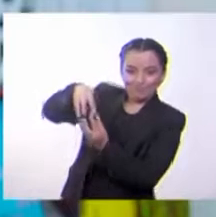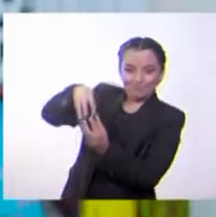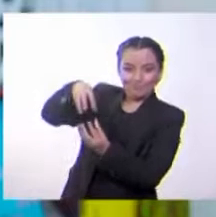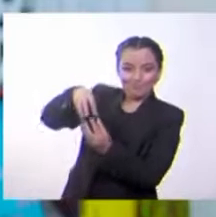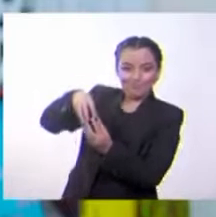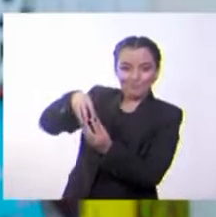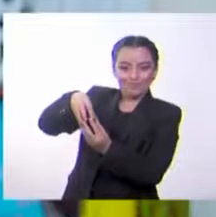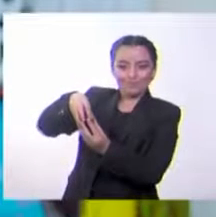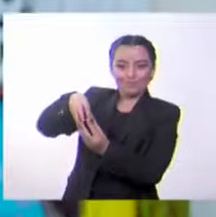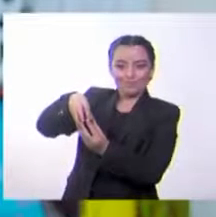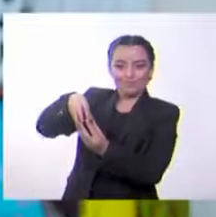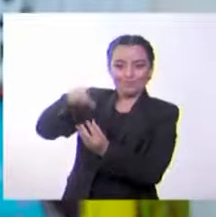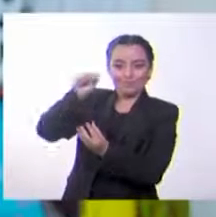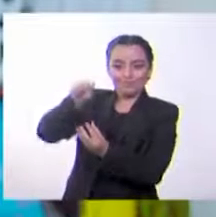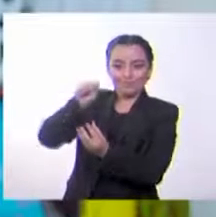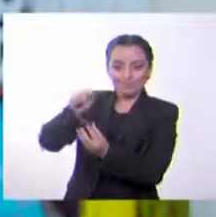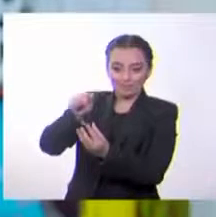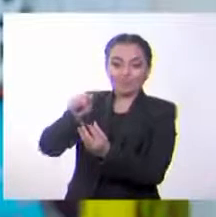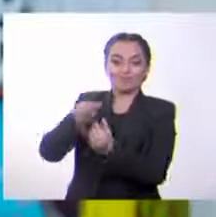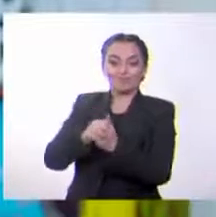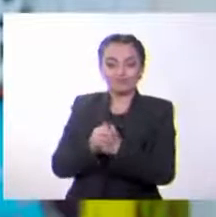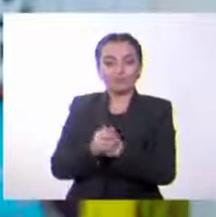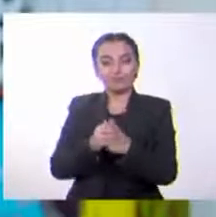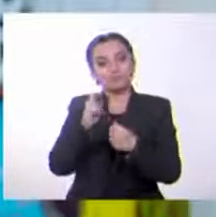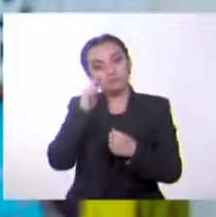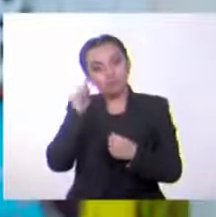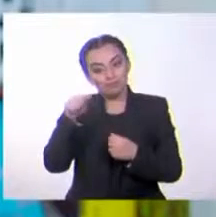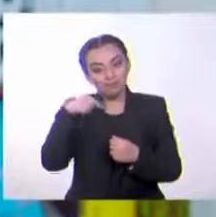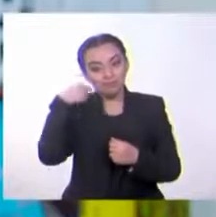caliente. Así que nos veremos en la